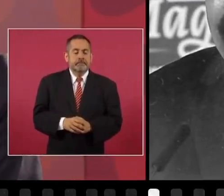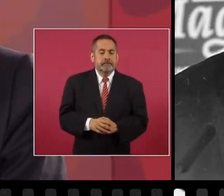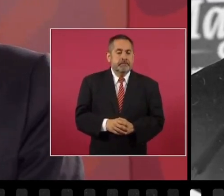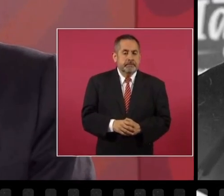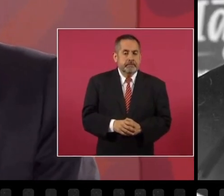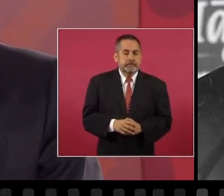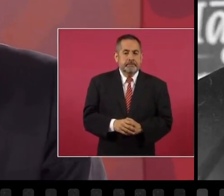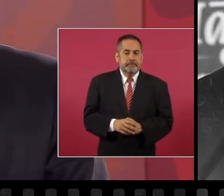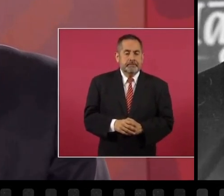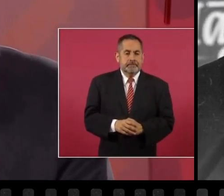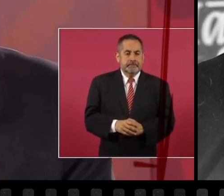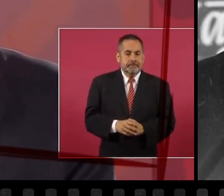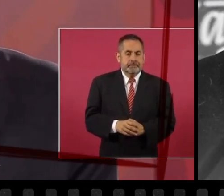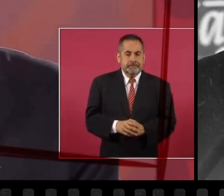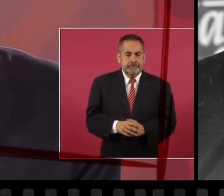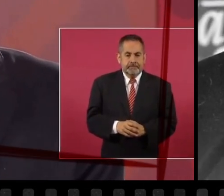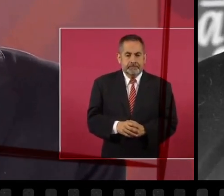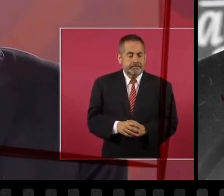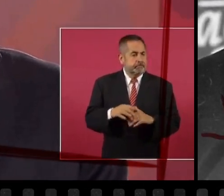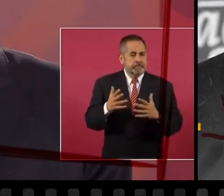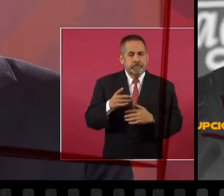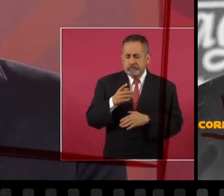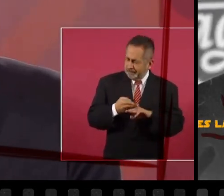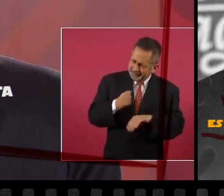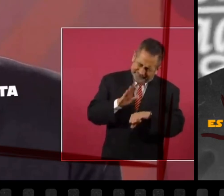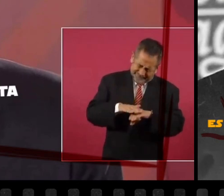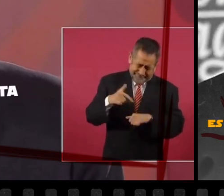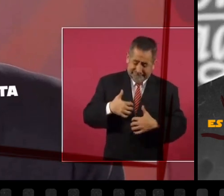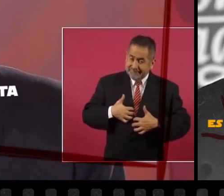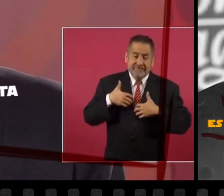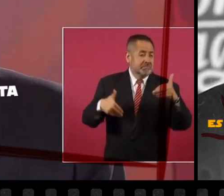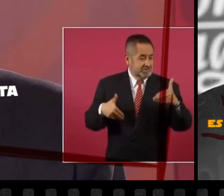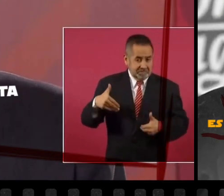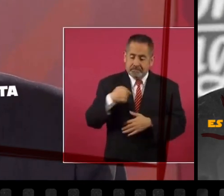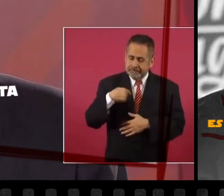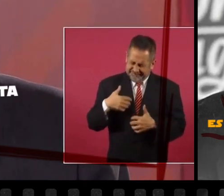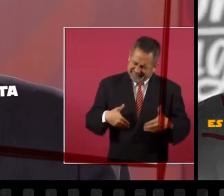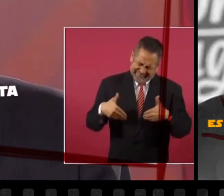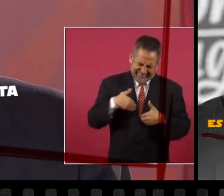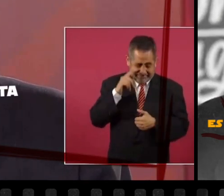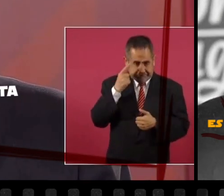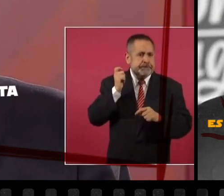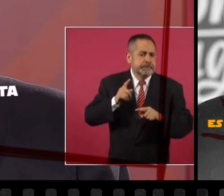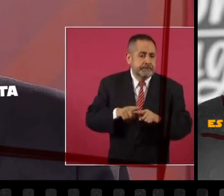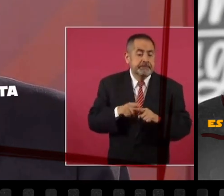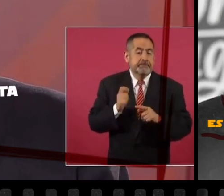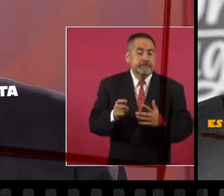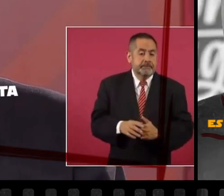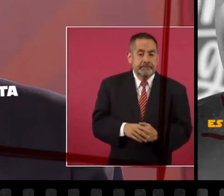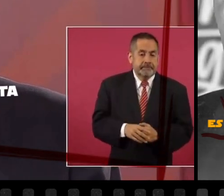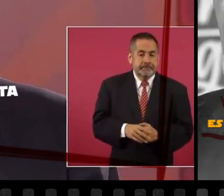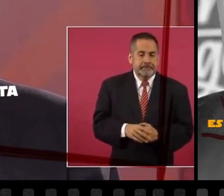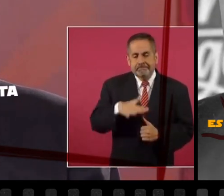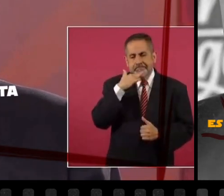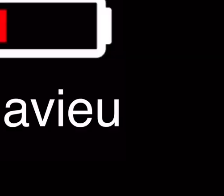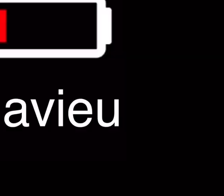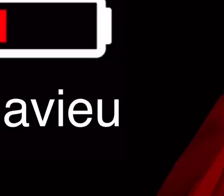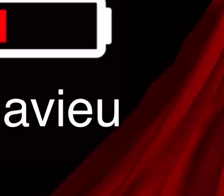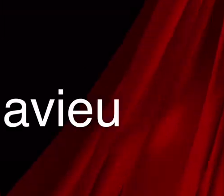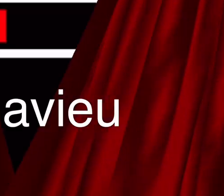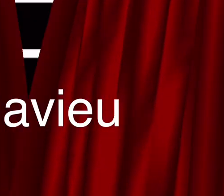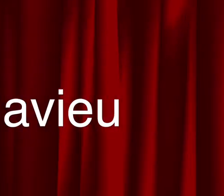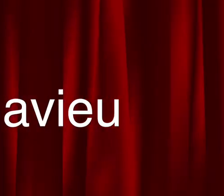Entonces, lo que más me molesta de todo es la corrupción.